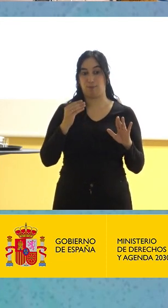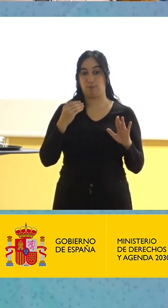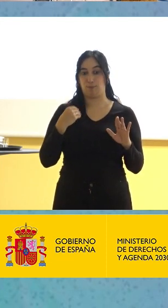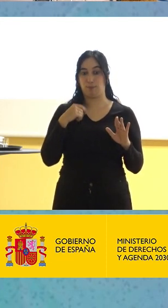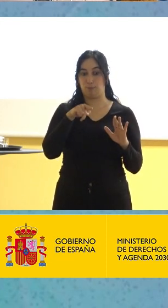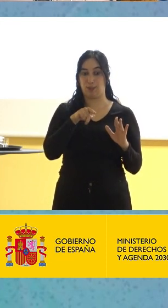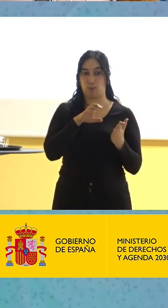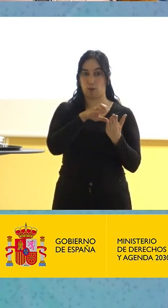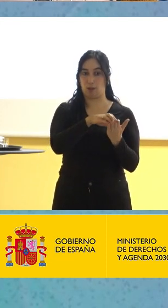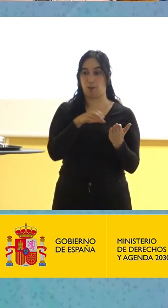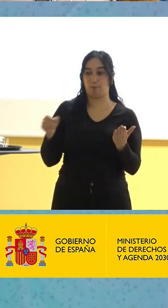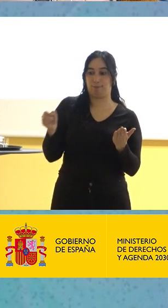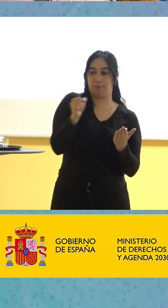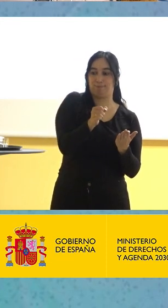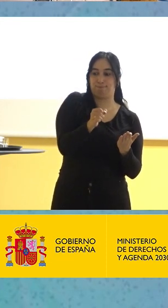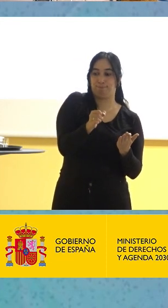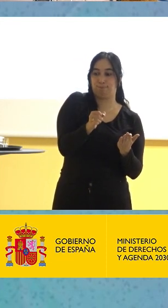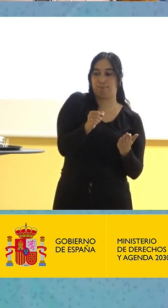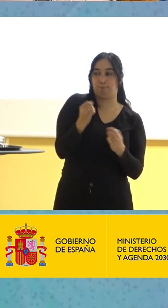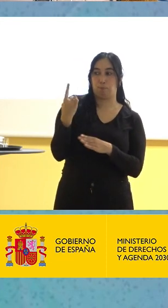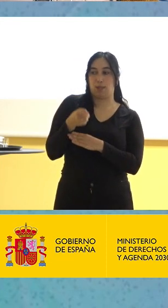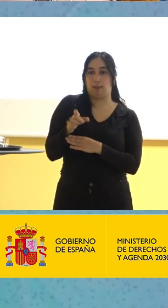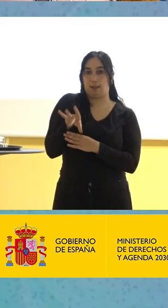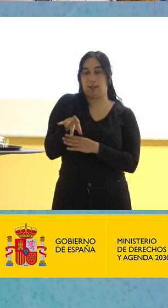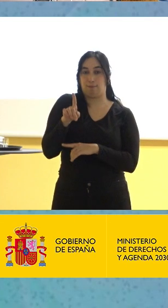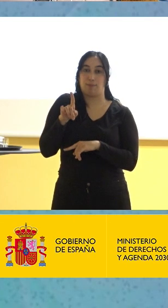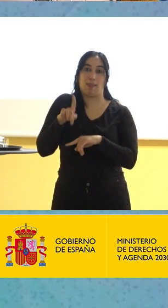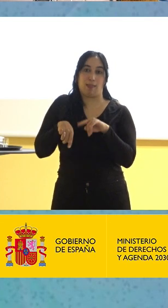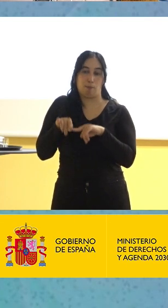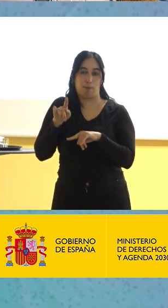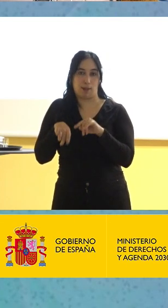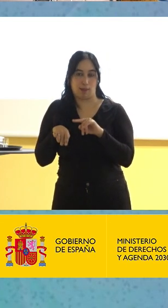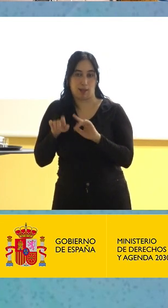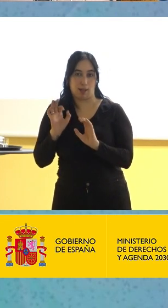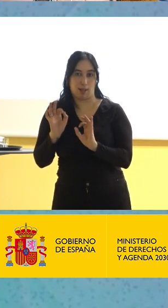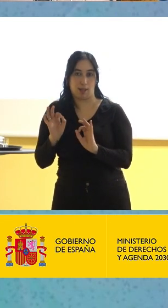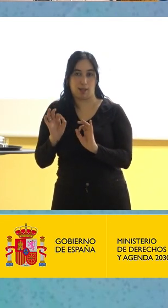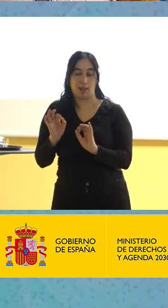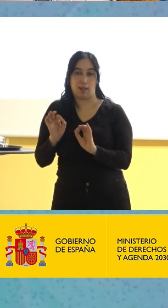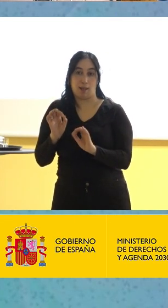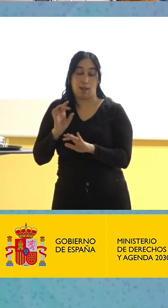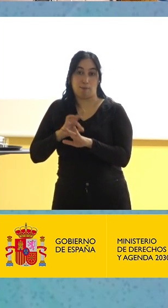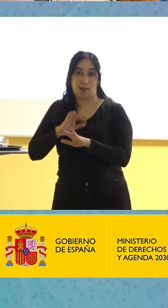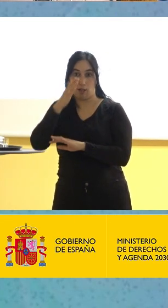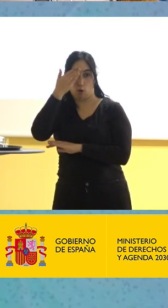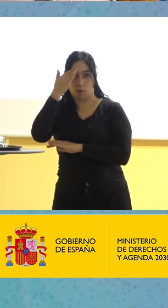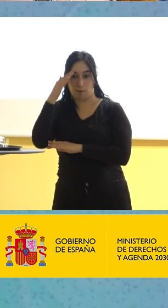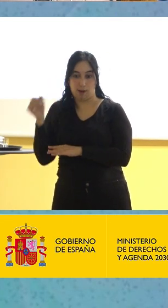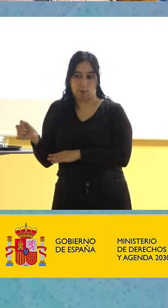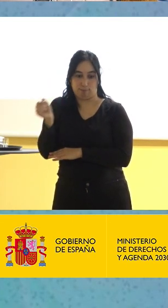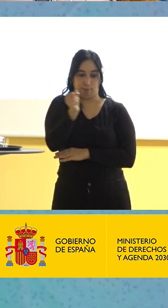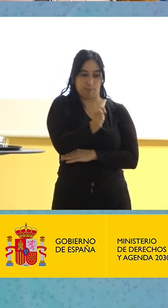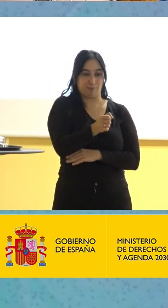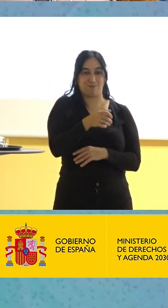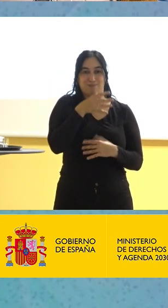estos CESUR depende de la derivación, ¿no?, sobre todo desde atención primaria, y actualmente encontramos que no